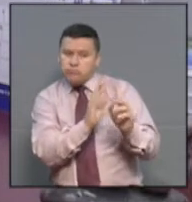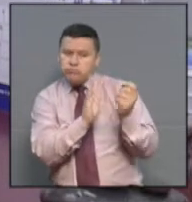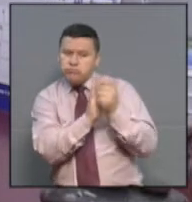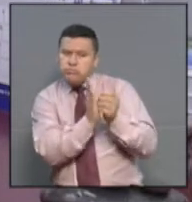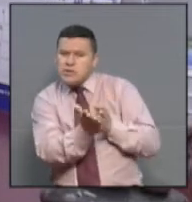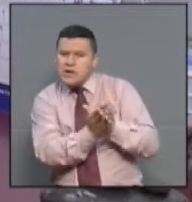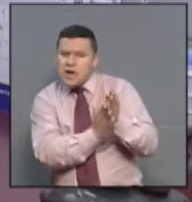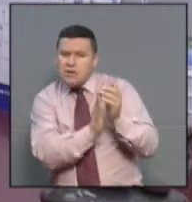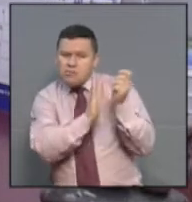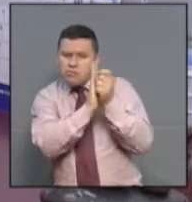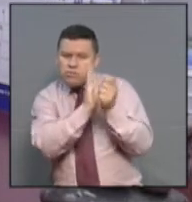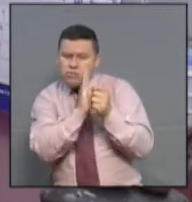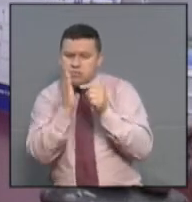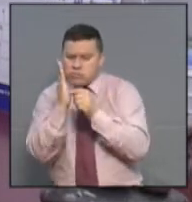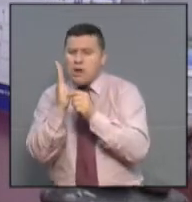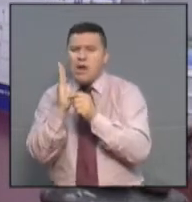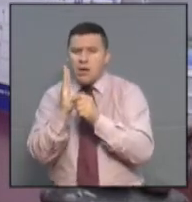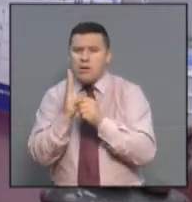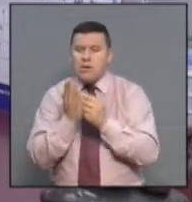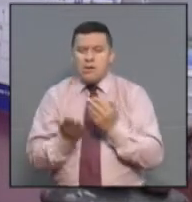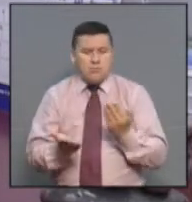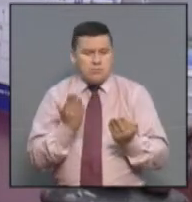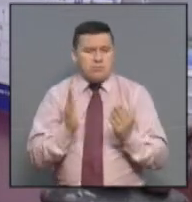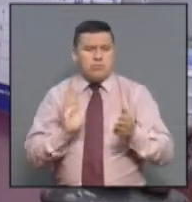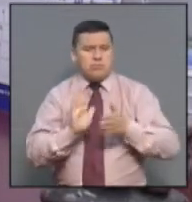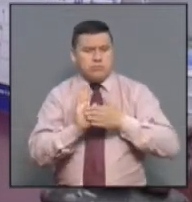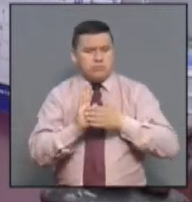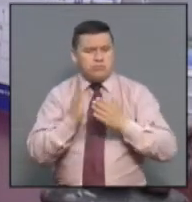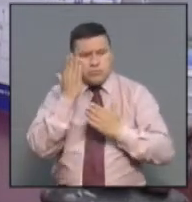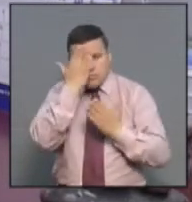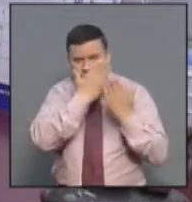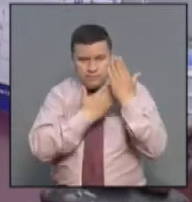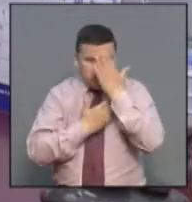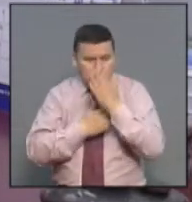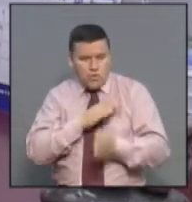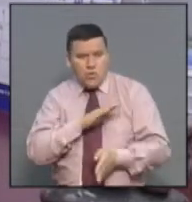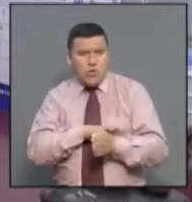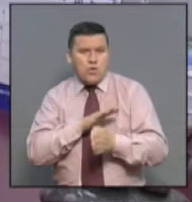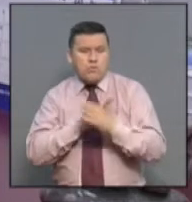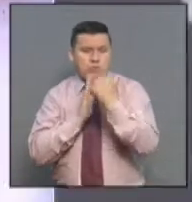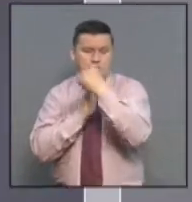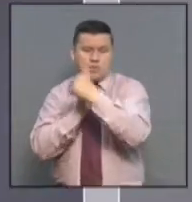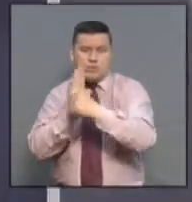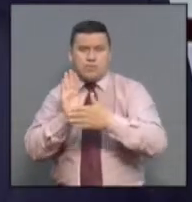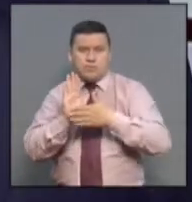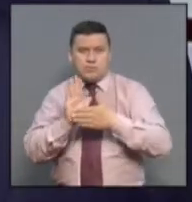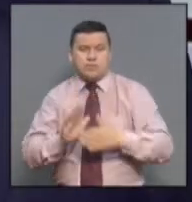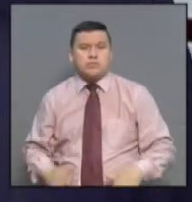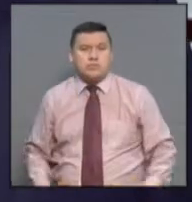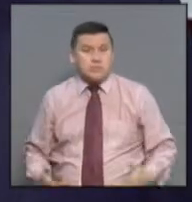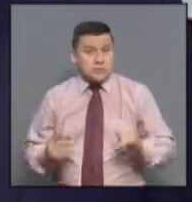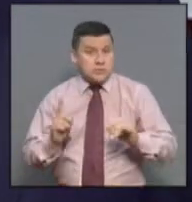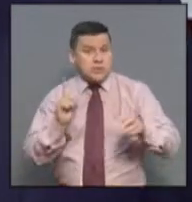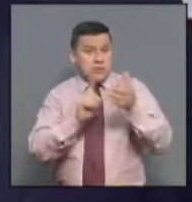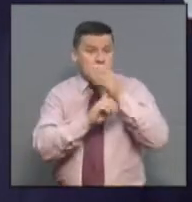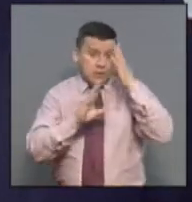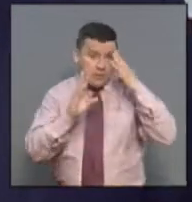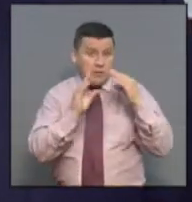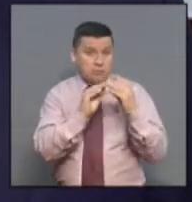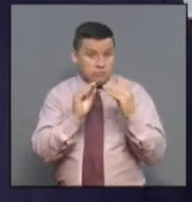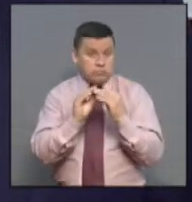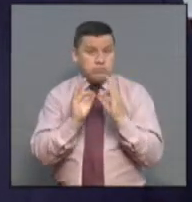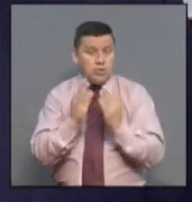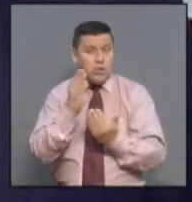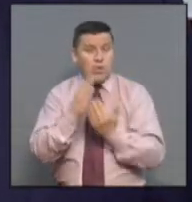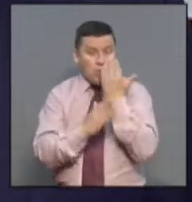base en ellos, hemos establecido una evaluación continua del programa. Hemos logrado concertar